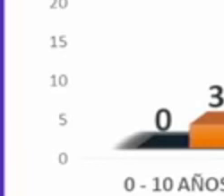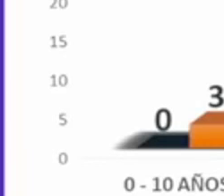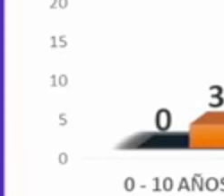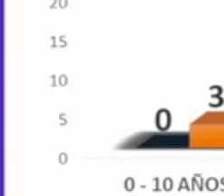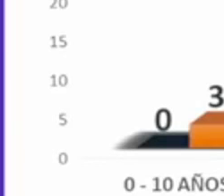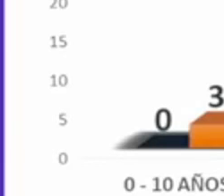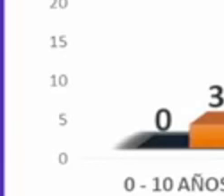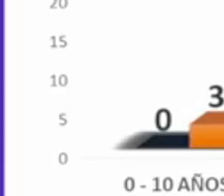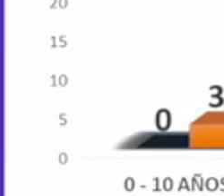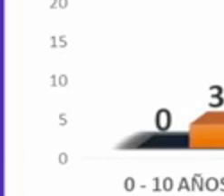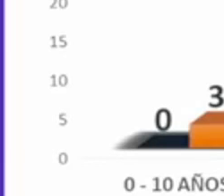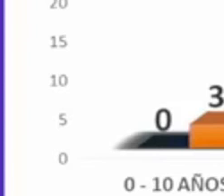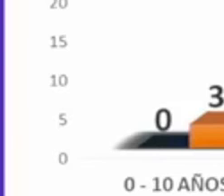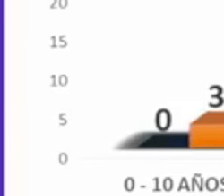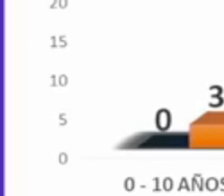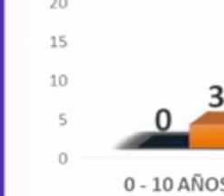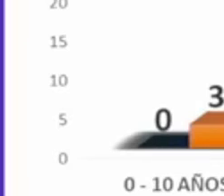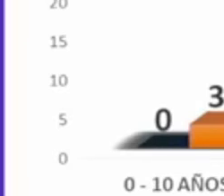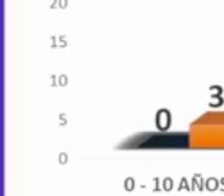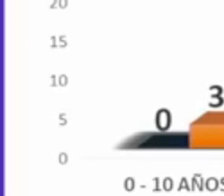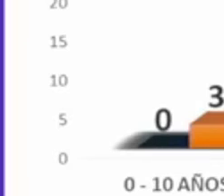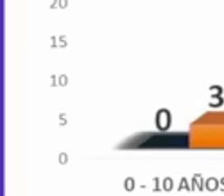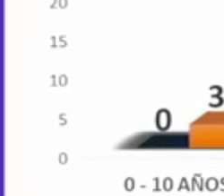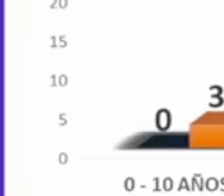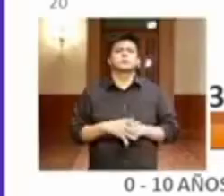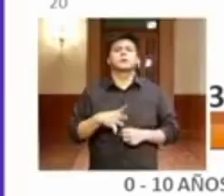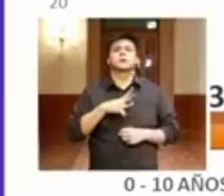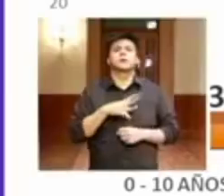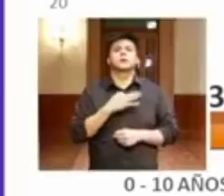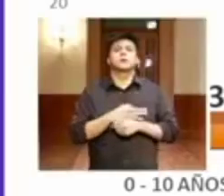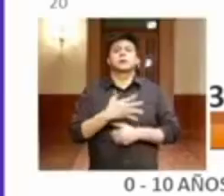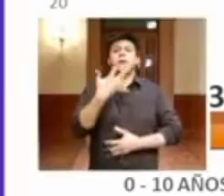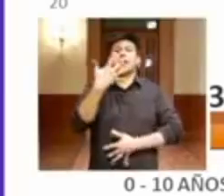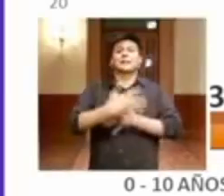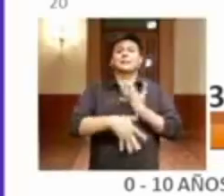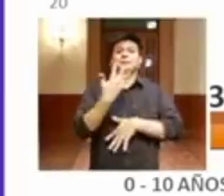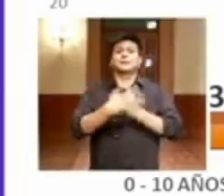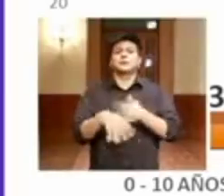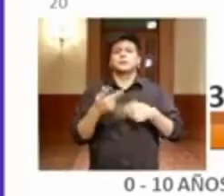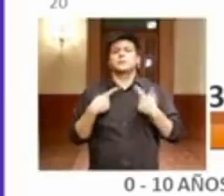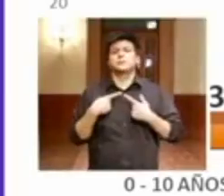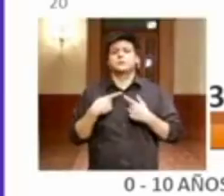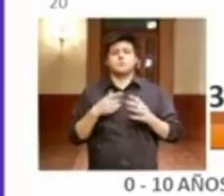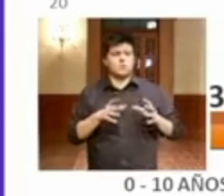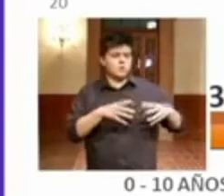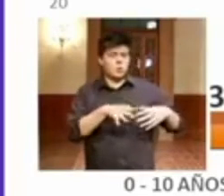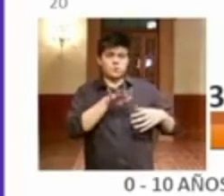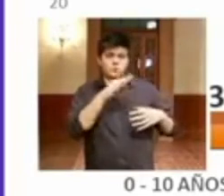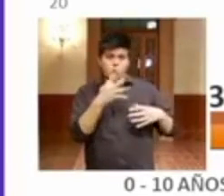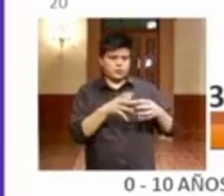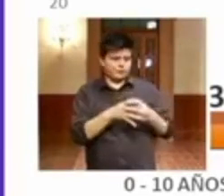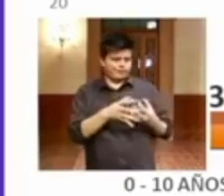44 confirmados tenemos 15 pacientes de esos en situación